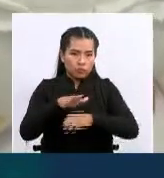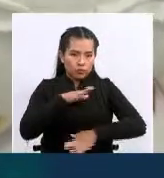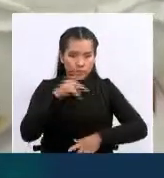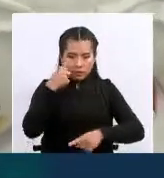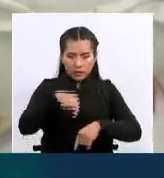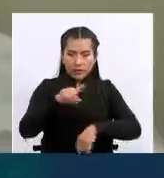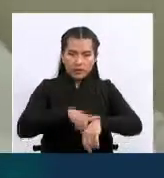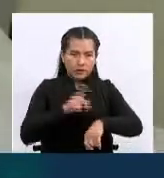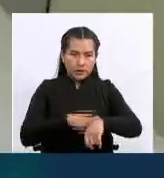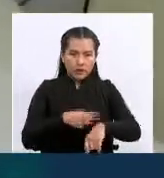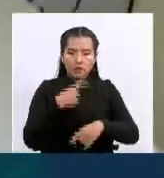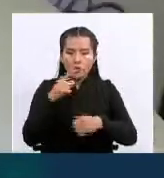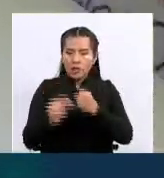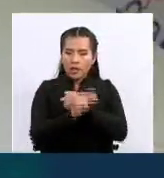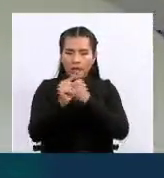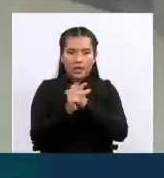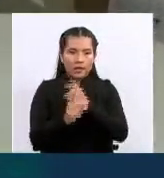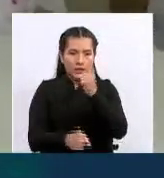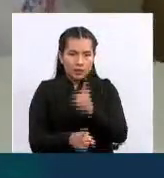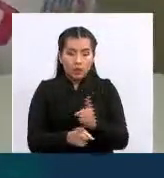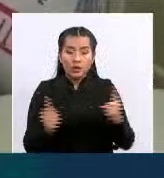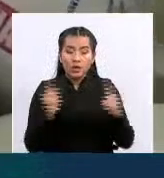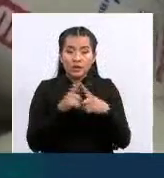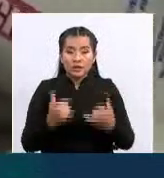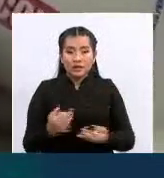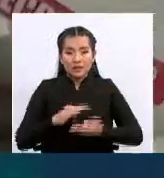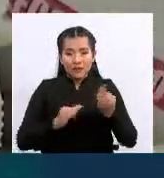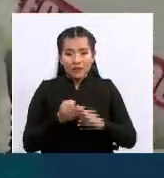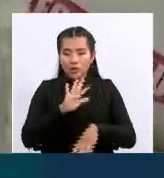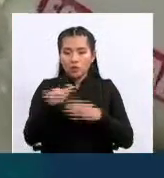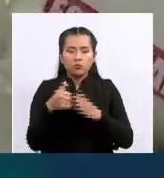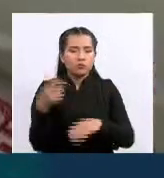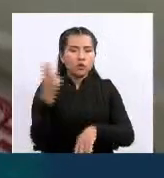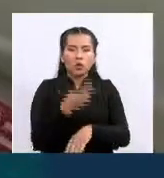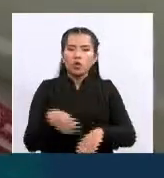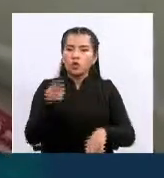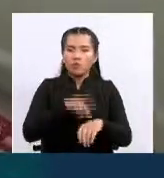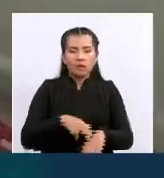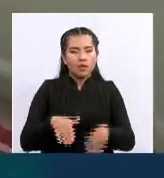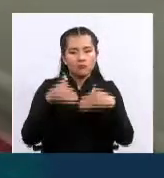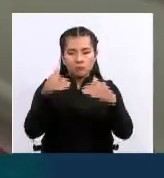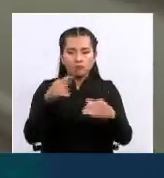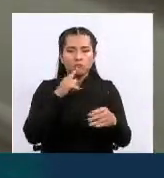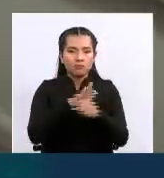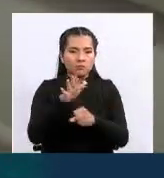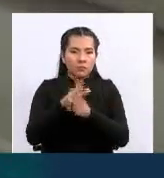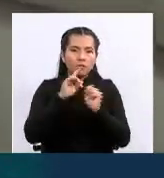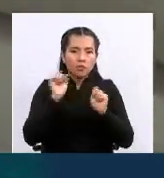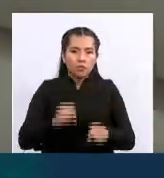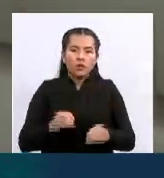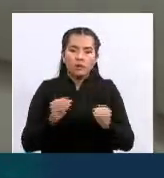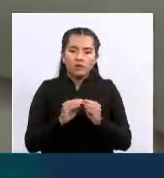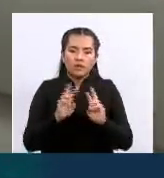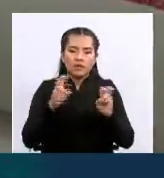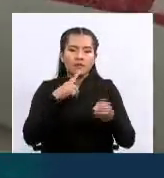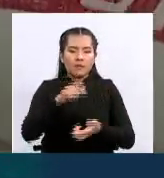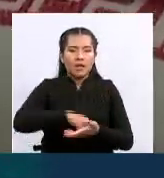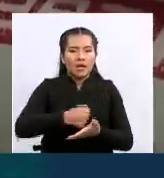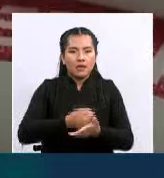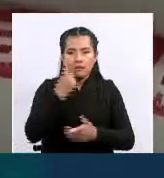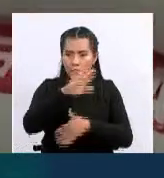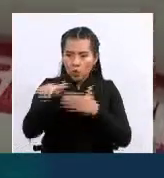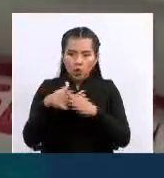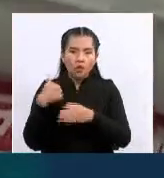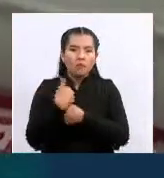se encuentra garantizado y que hasta la fecha se está cumpliendo con total normalidad el abastecimiento de los quintales de harina a panificadores